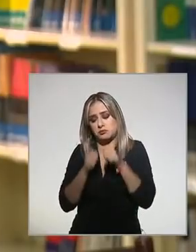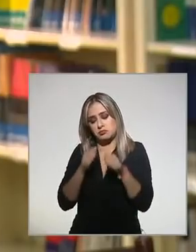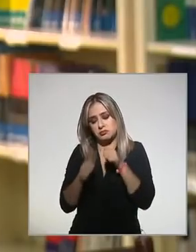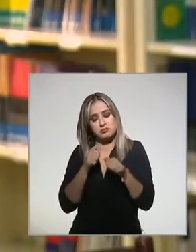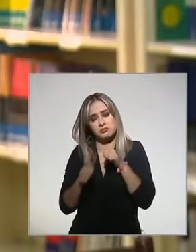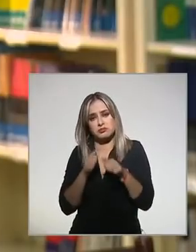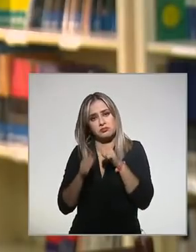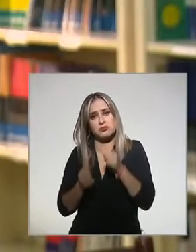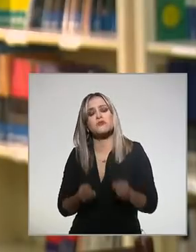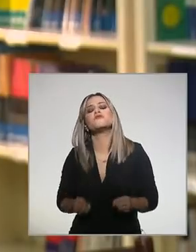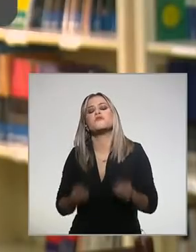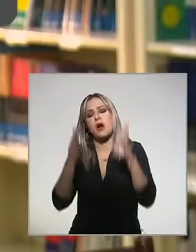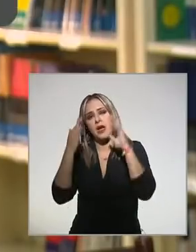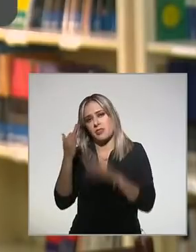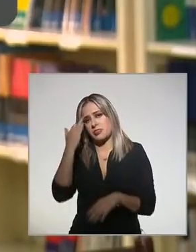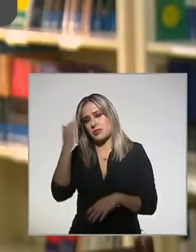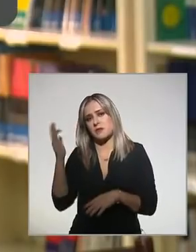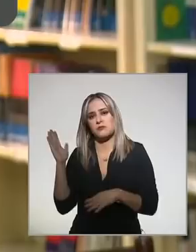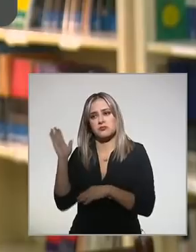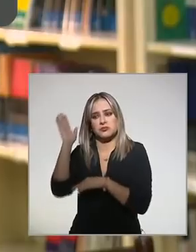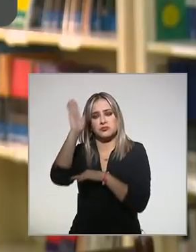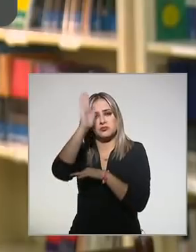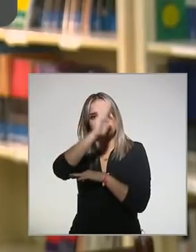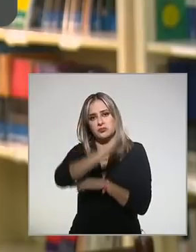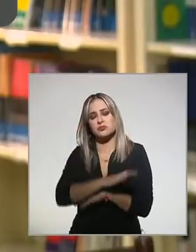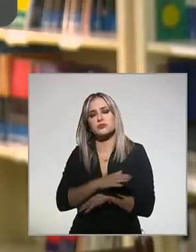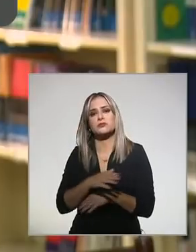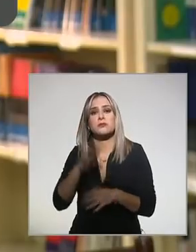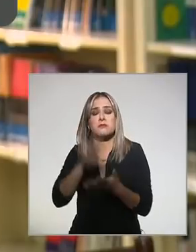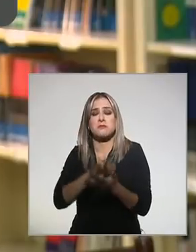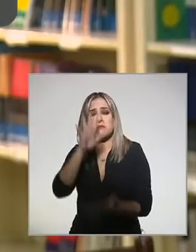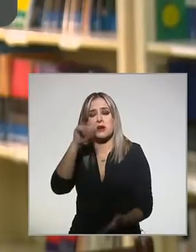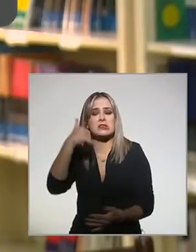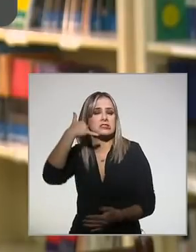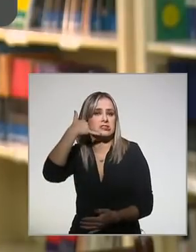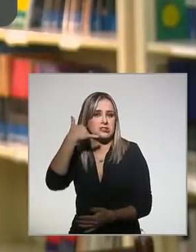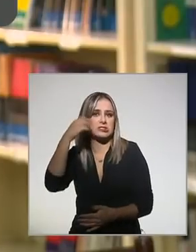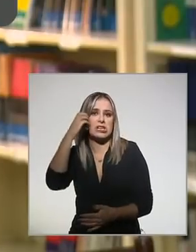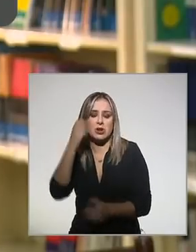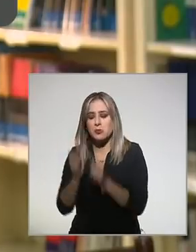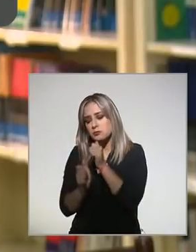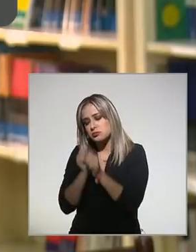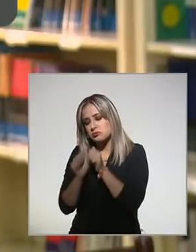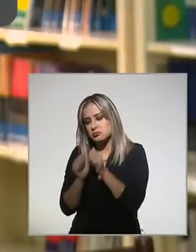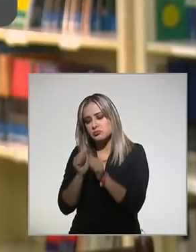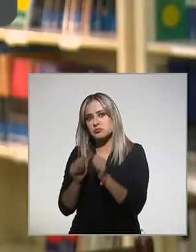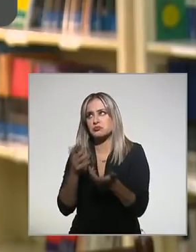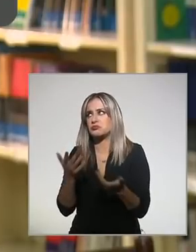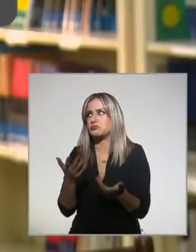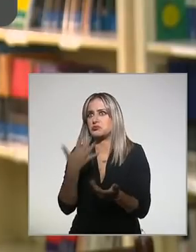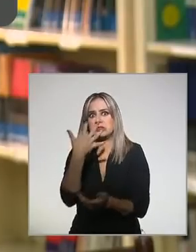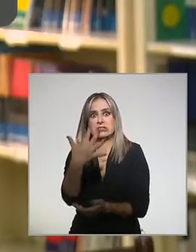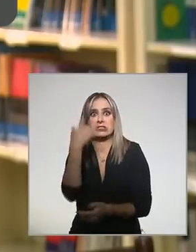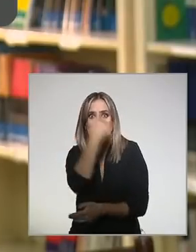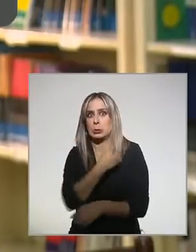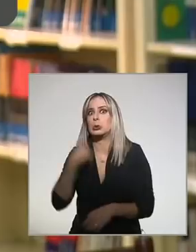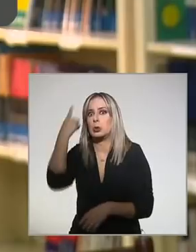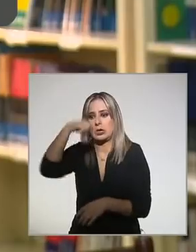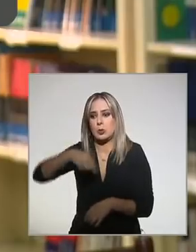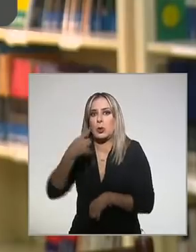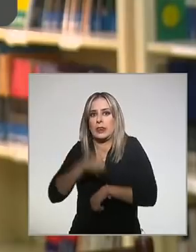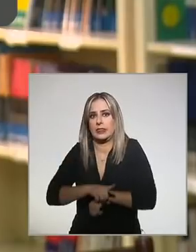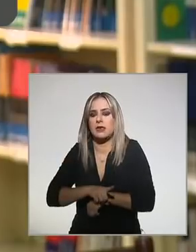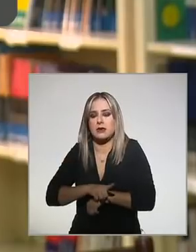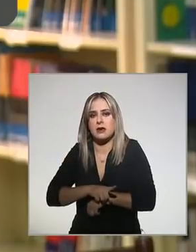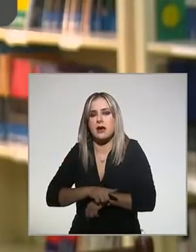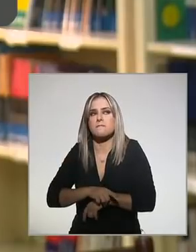una pantalla, celular, tele, yo creo que es más el celular, y yo creo que son como 5 horas al día.